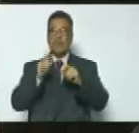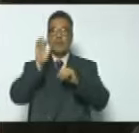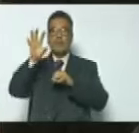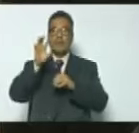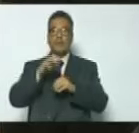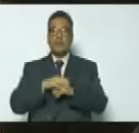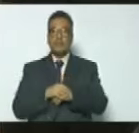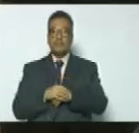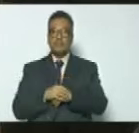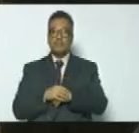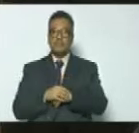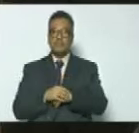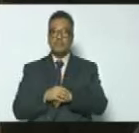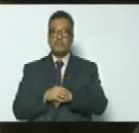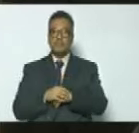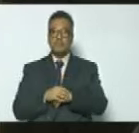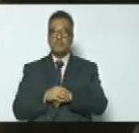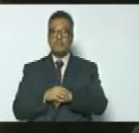país.